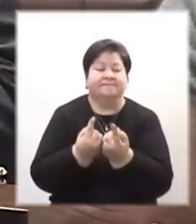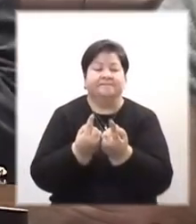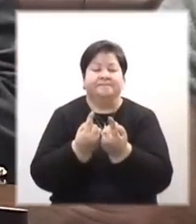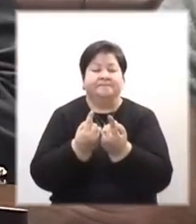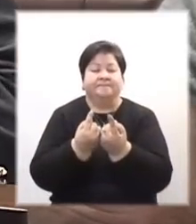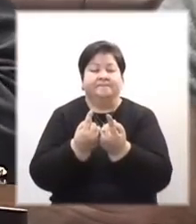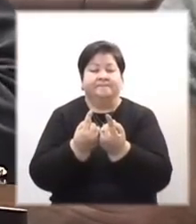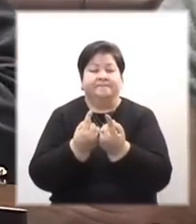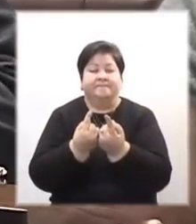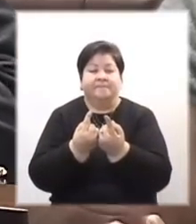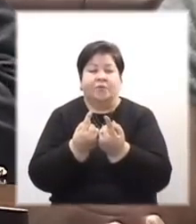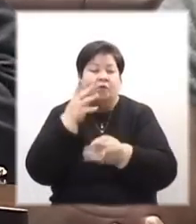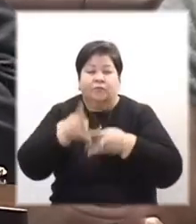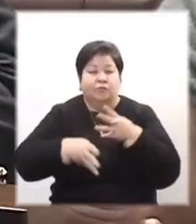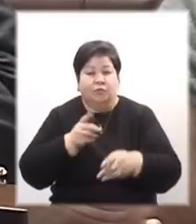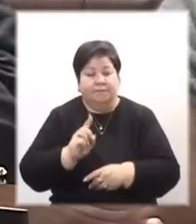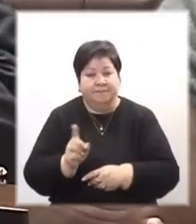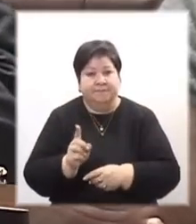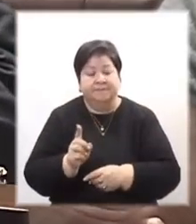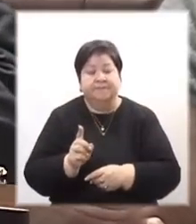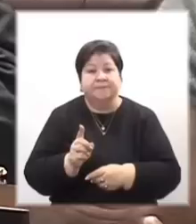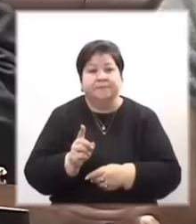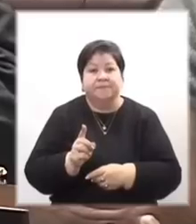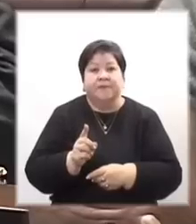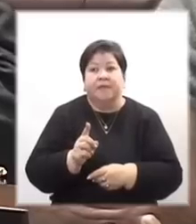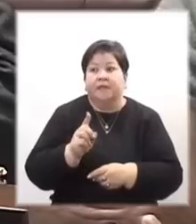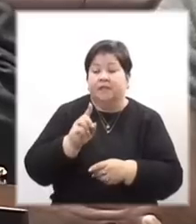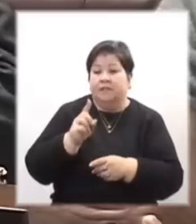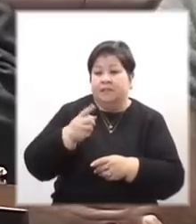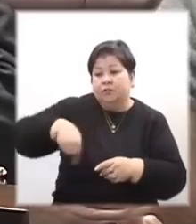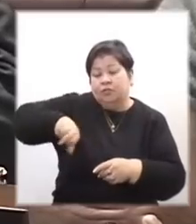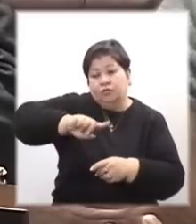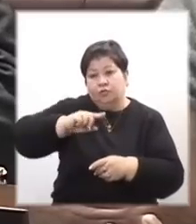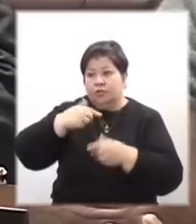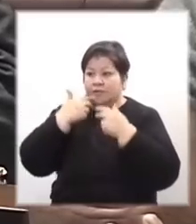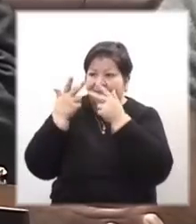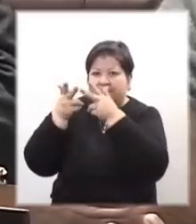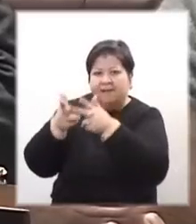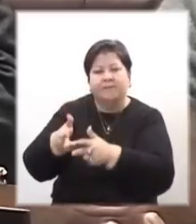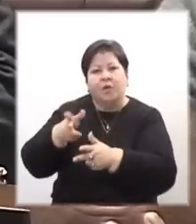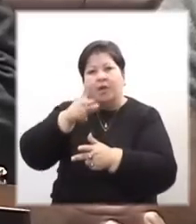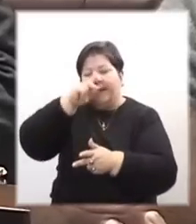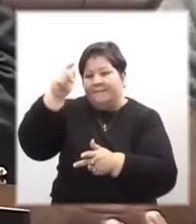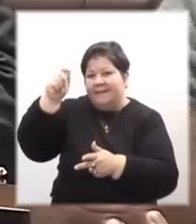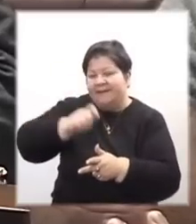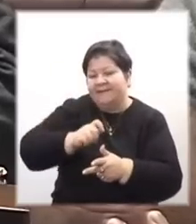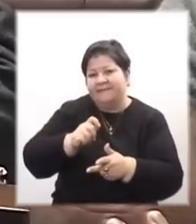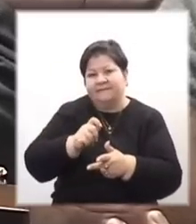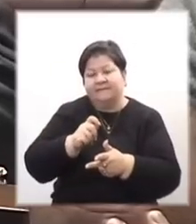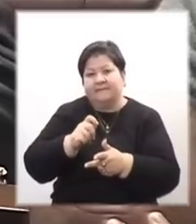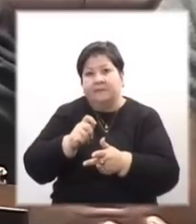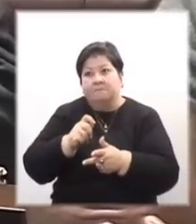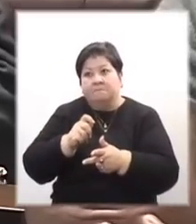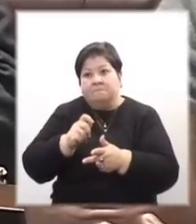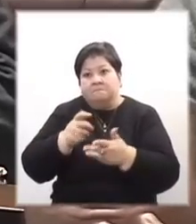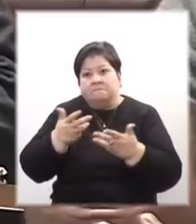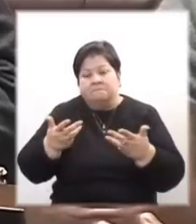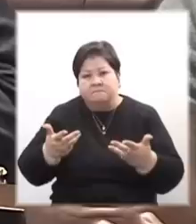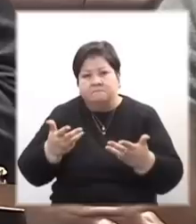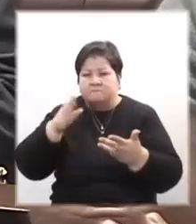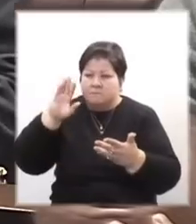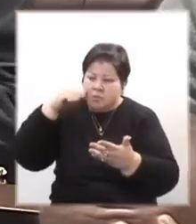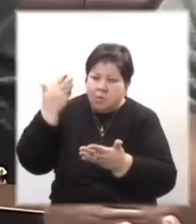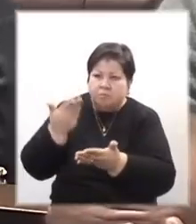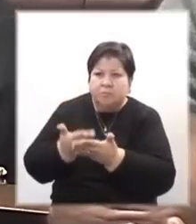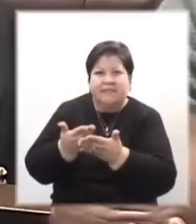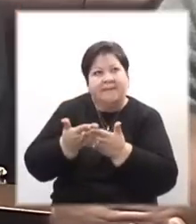Cuando nosotros planteamos el tema de la propuesta de declarar la emergencia en materia de muertes violentas, no lo hacíamos desde la perspectiva de